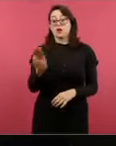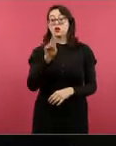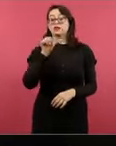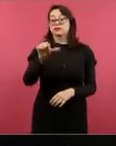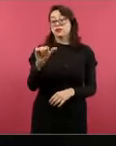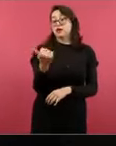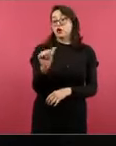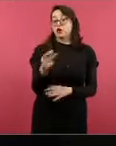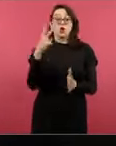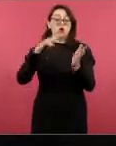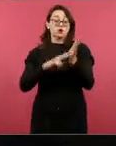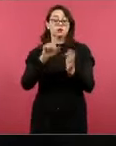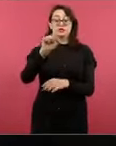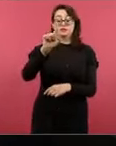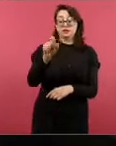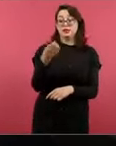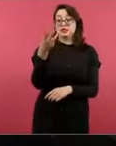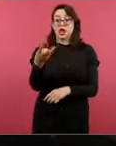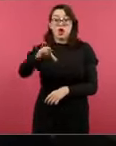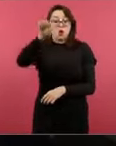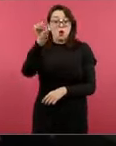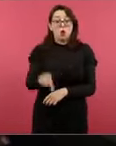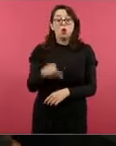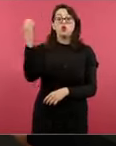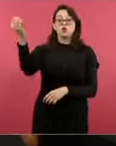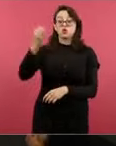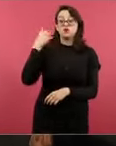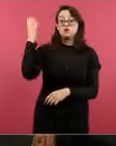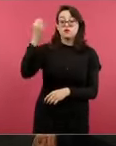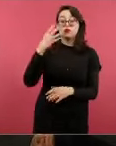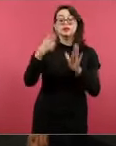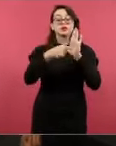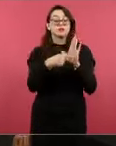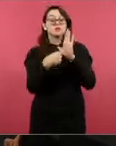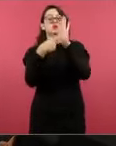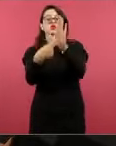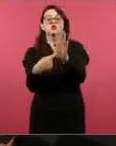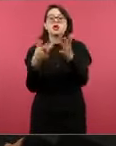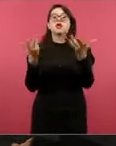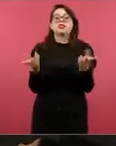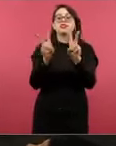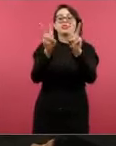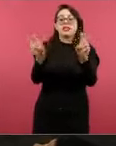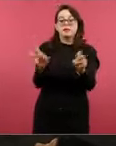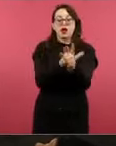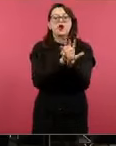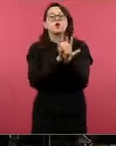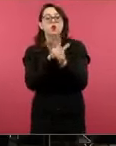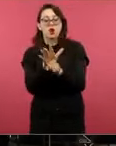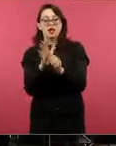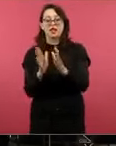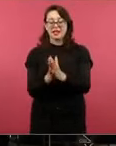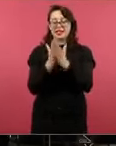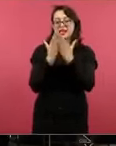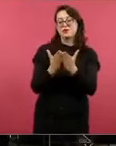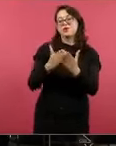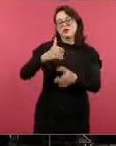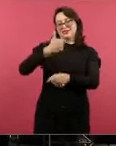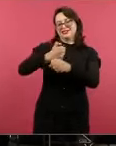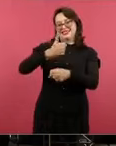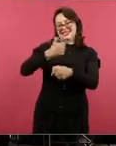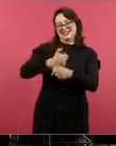2023, vamos a dedicar esta conferencia, esta sesión, a la presentación de los libros de texto gratuitos de sexto año